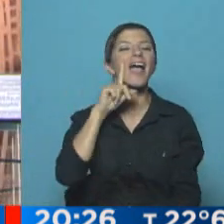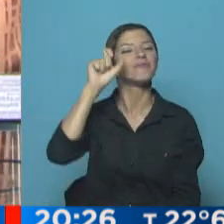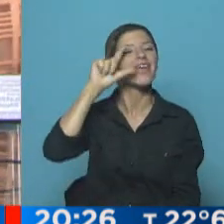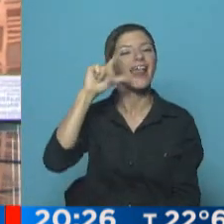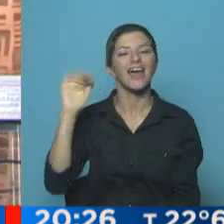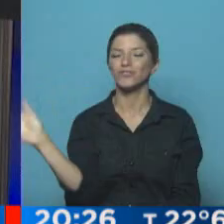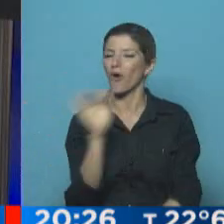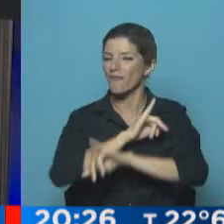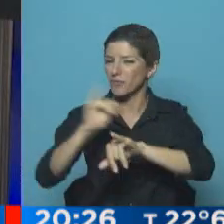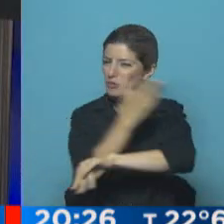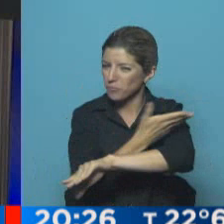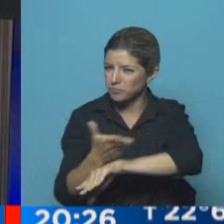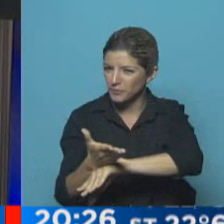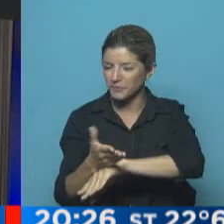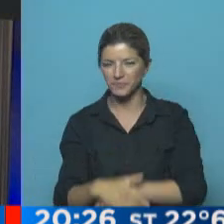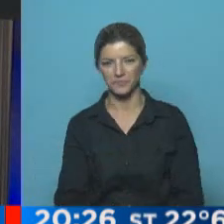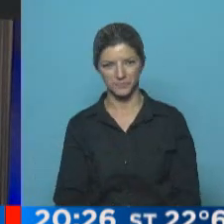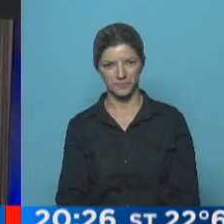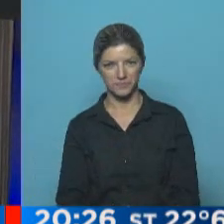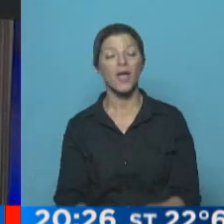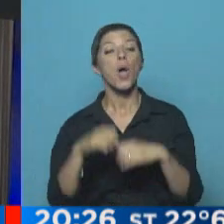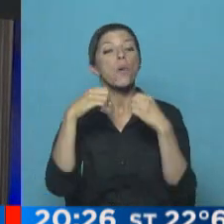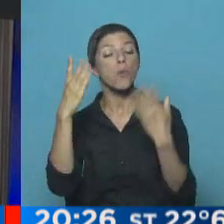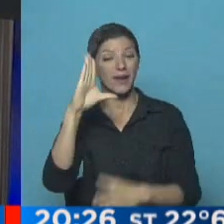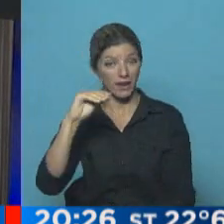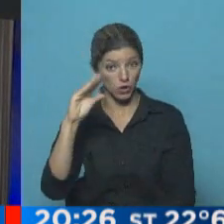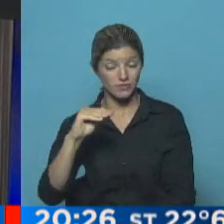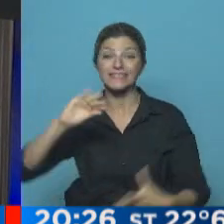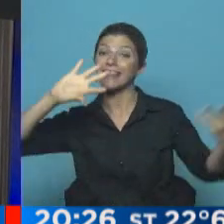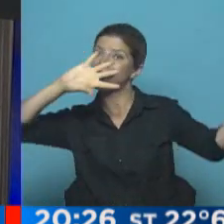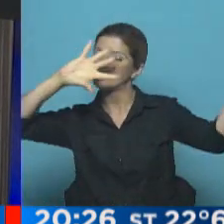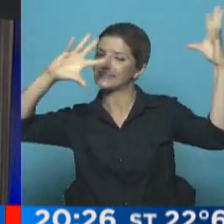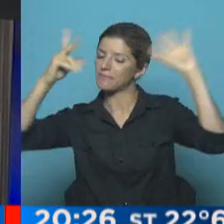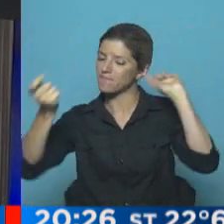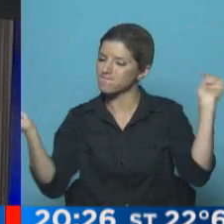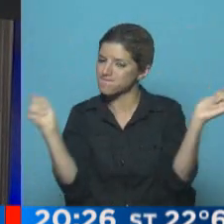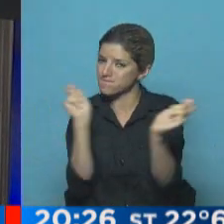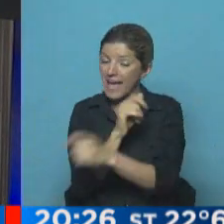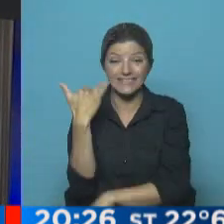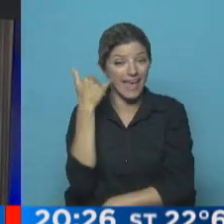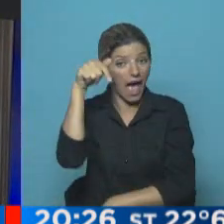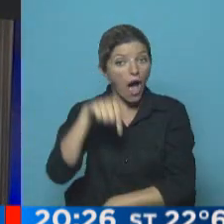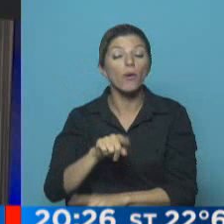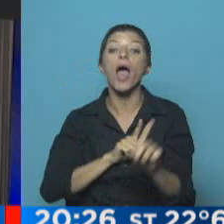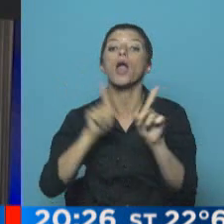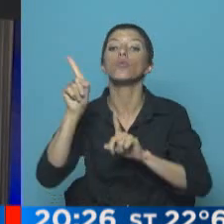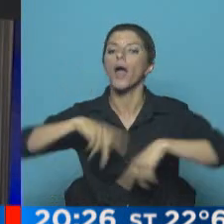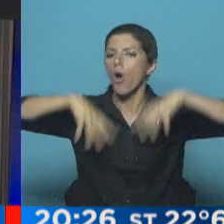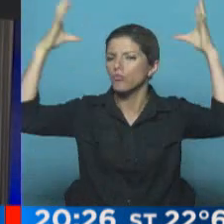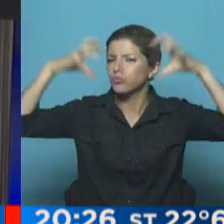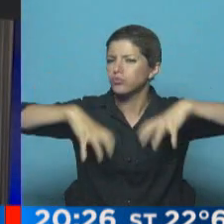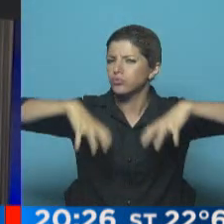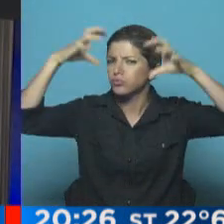la información, como siempre. Silvia, Pablo, muy buenas noches. Las condiciones meteorológicas tienden a desmejorar. Ya en estos momentos se están registrando algunas tormentas en forma